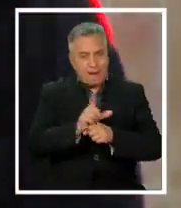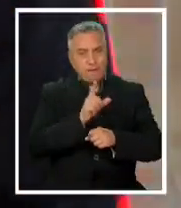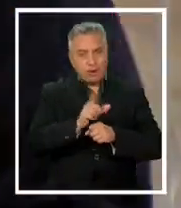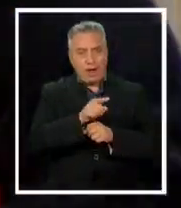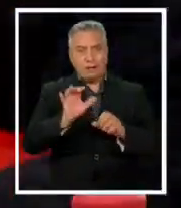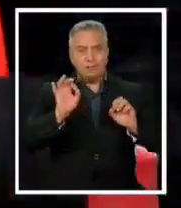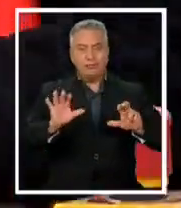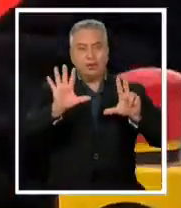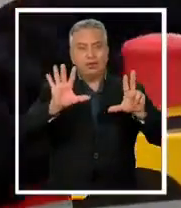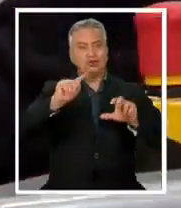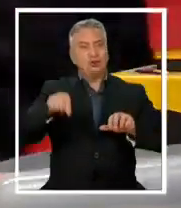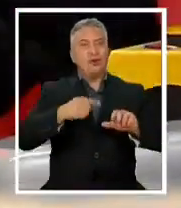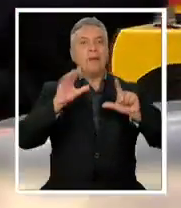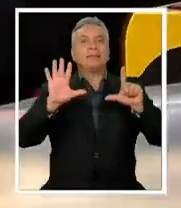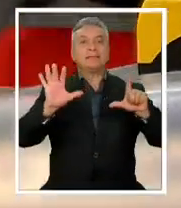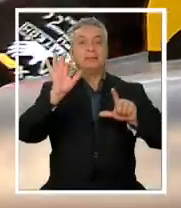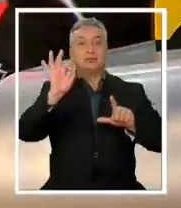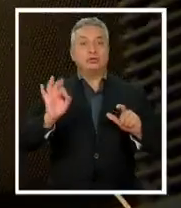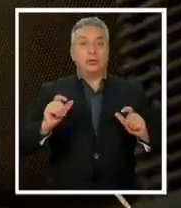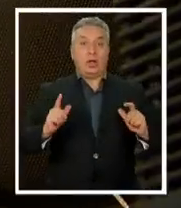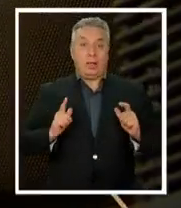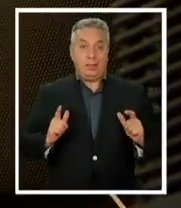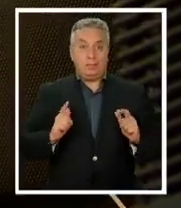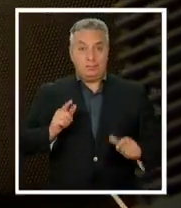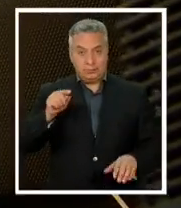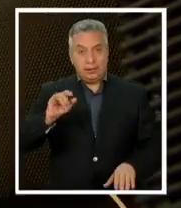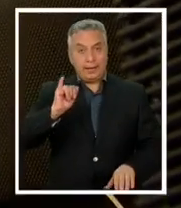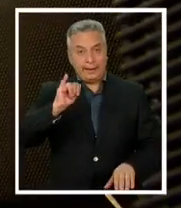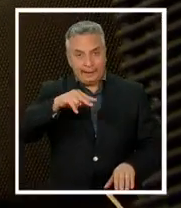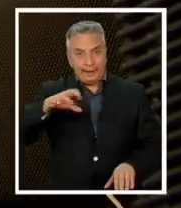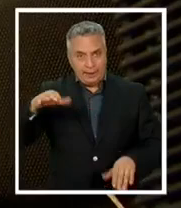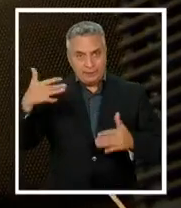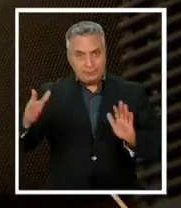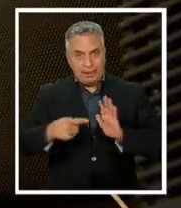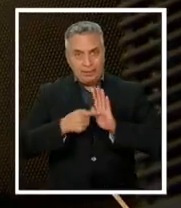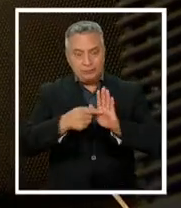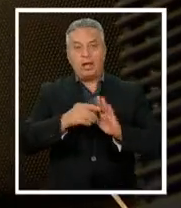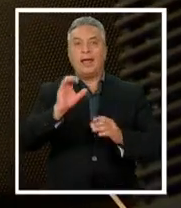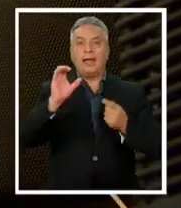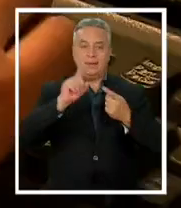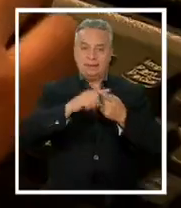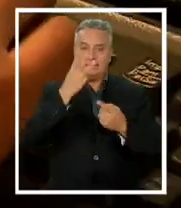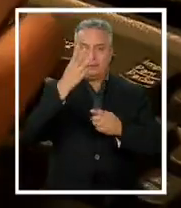desempleo entregado por el INE para el trimestre móvil enero, febrero, marzo.